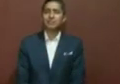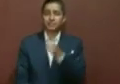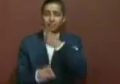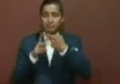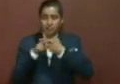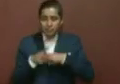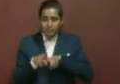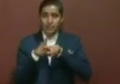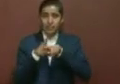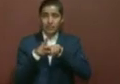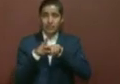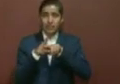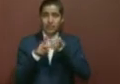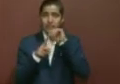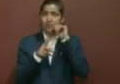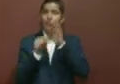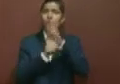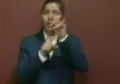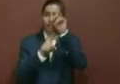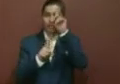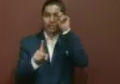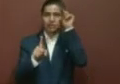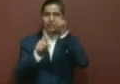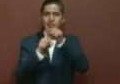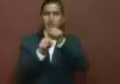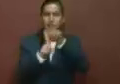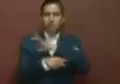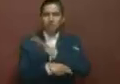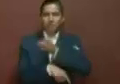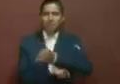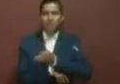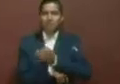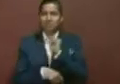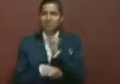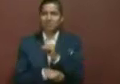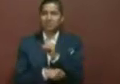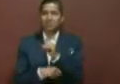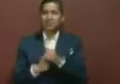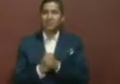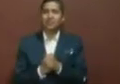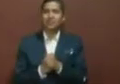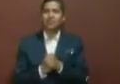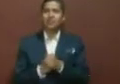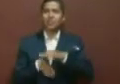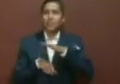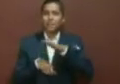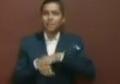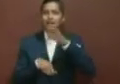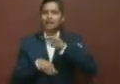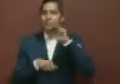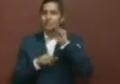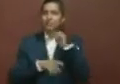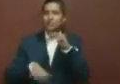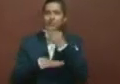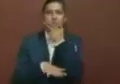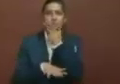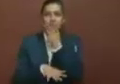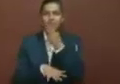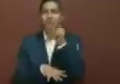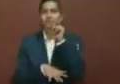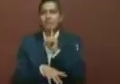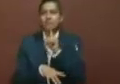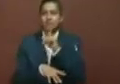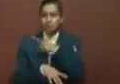continuar con la ruta que nos ha permitido que más michoacanas y michoacanos salgan de la